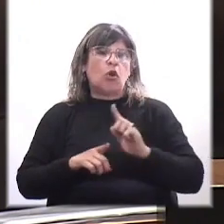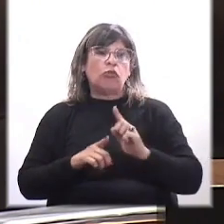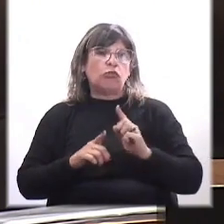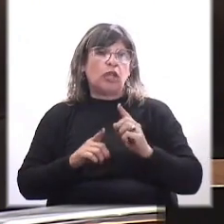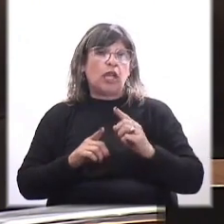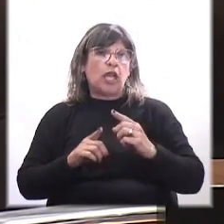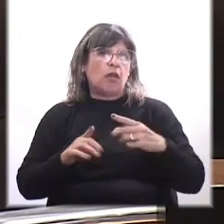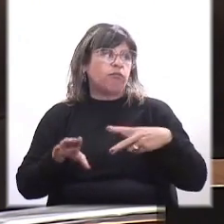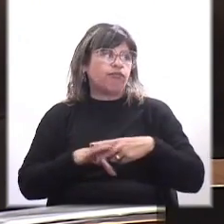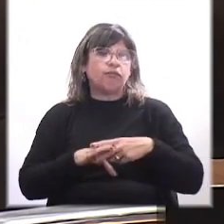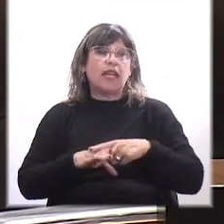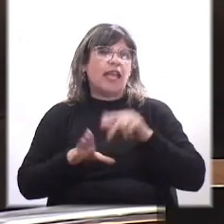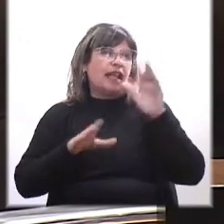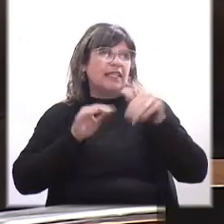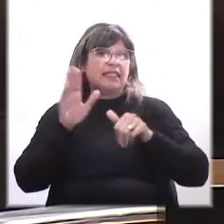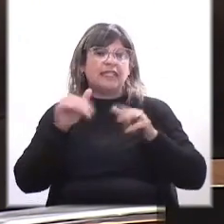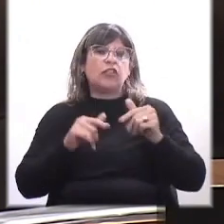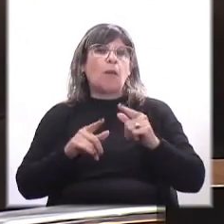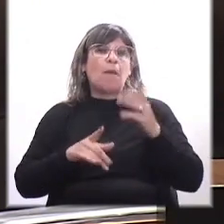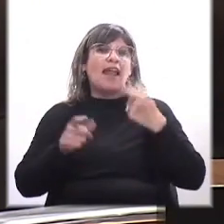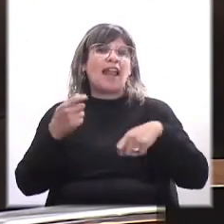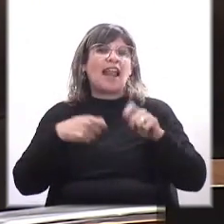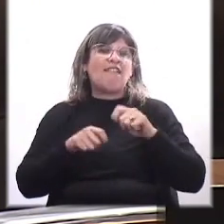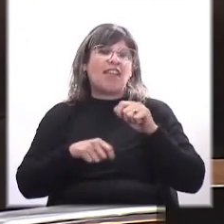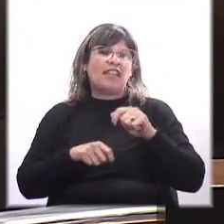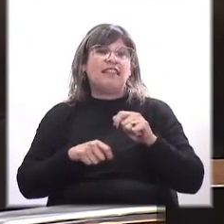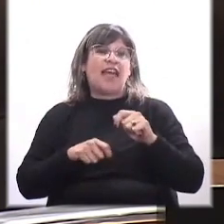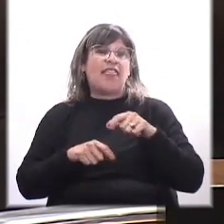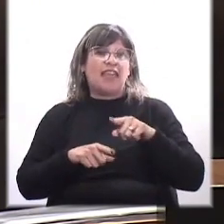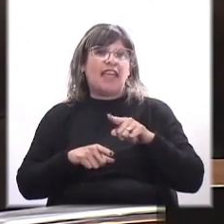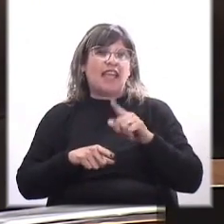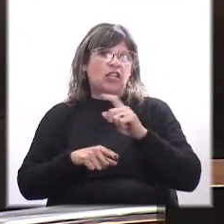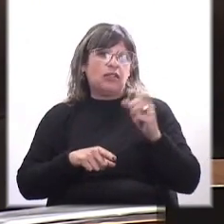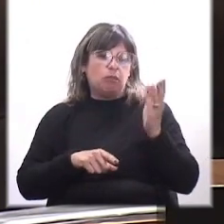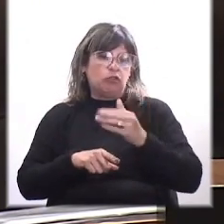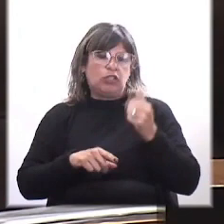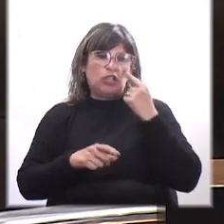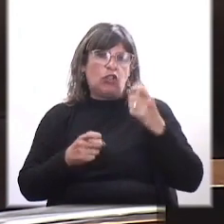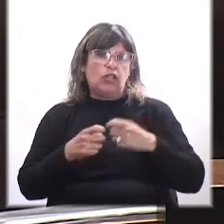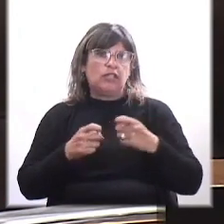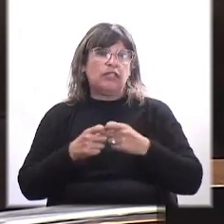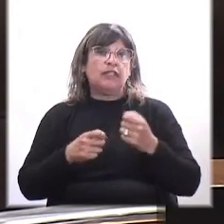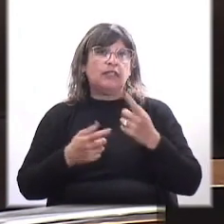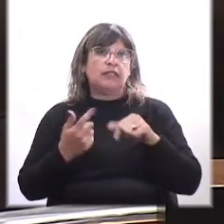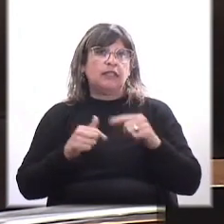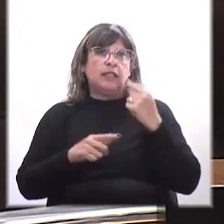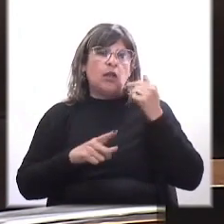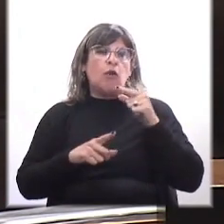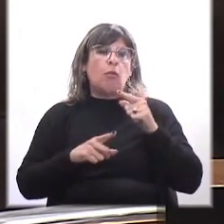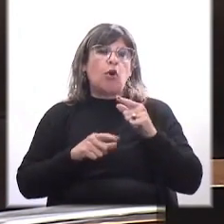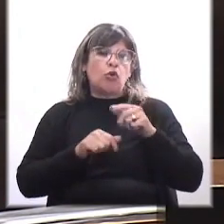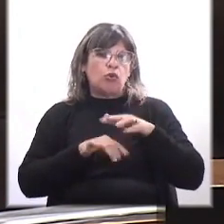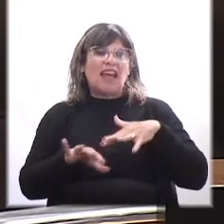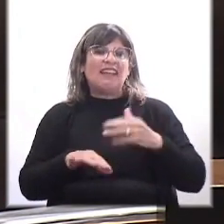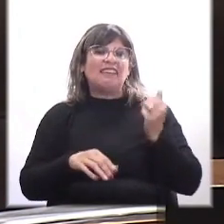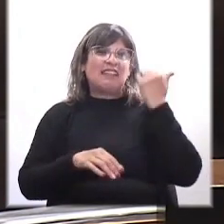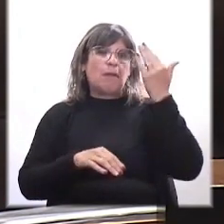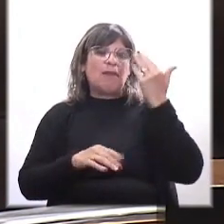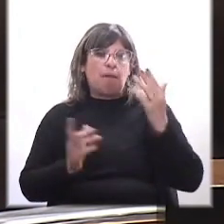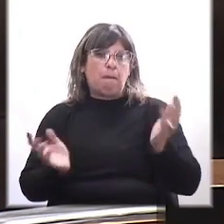pública para la venta del paquete accionario de la sociedad, disponiendo a través de una asamblea